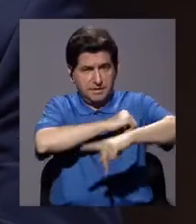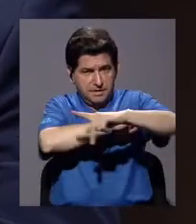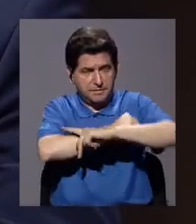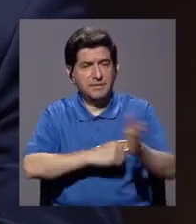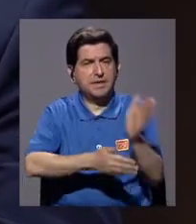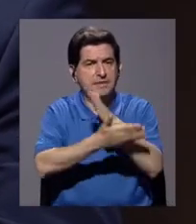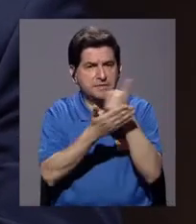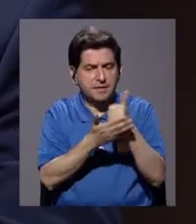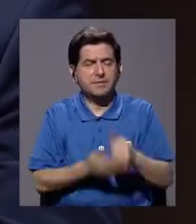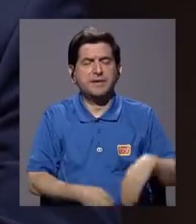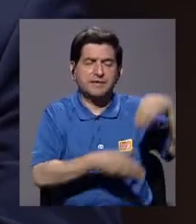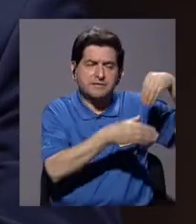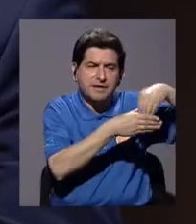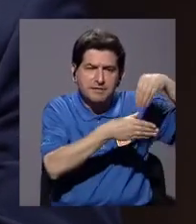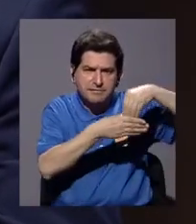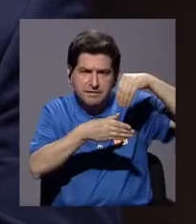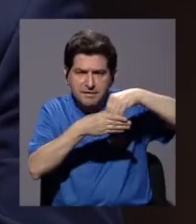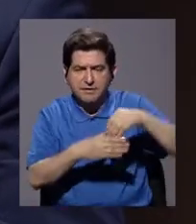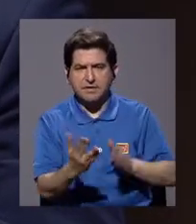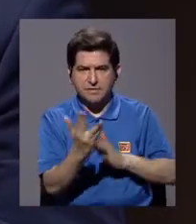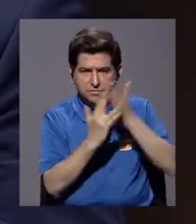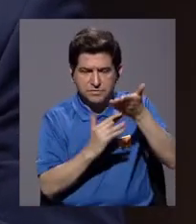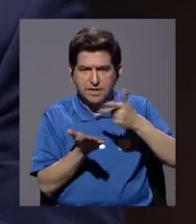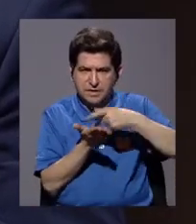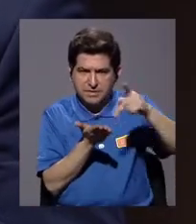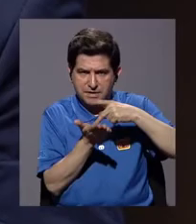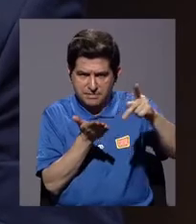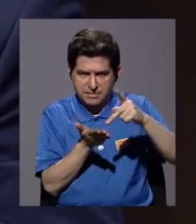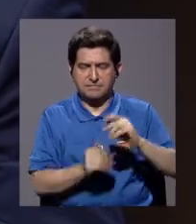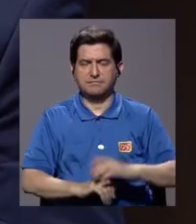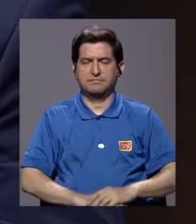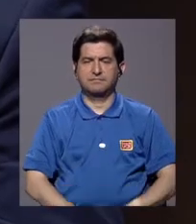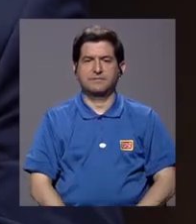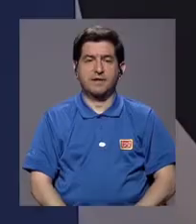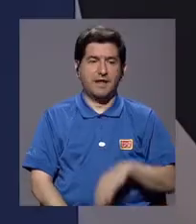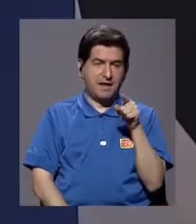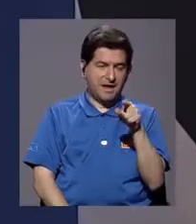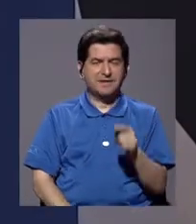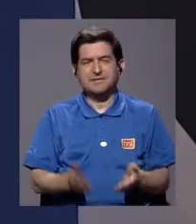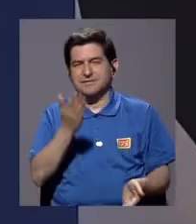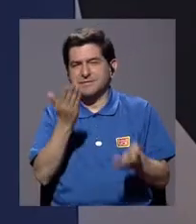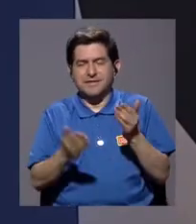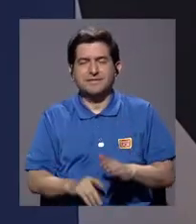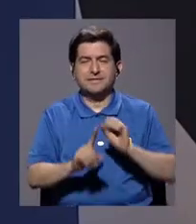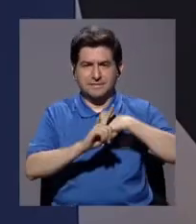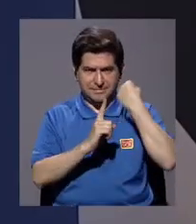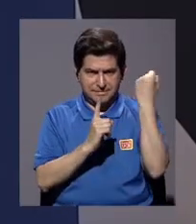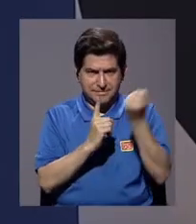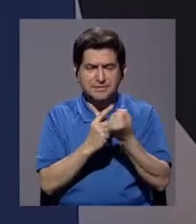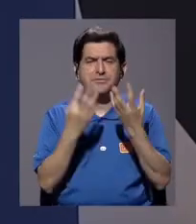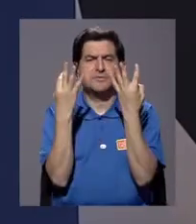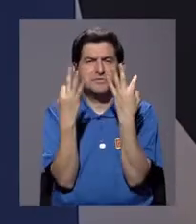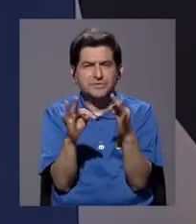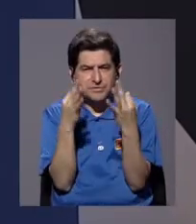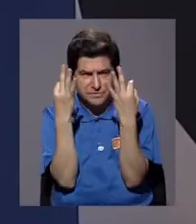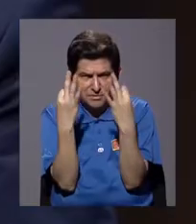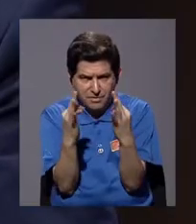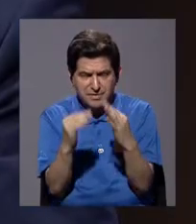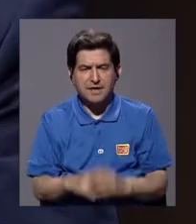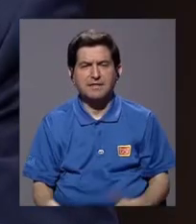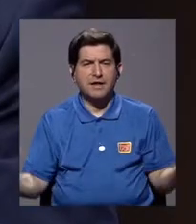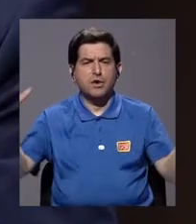de un país, que es la parte de ingresos a través de la tarifa que se tiene. Entonces, hay esa dimensión. Hemos estado